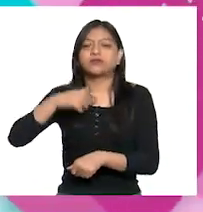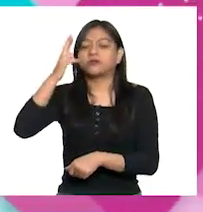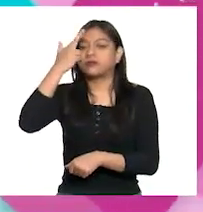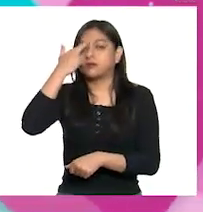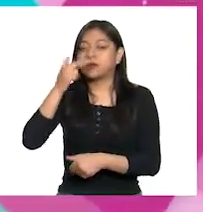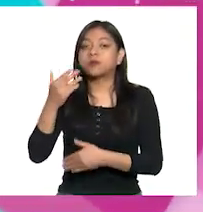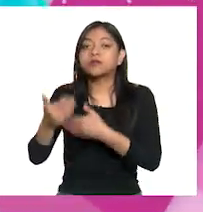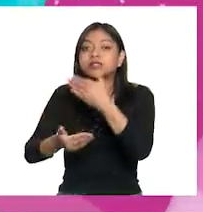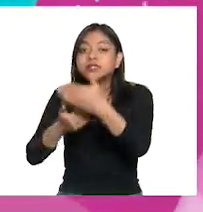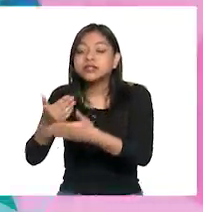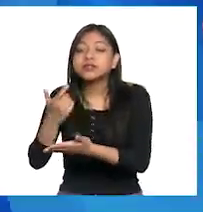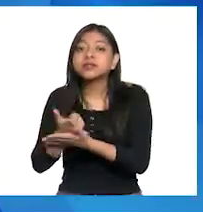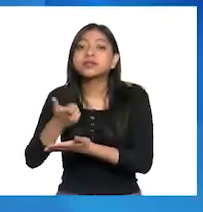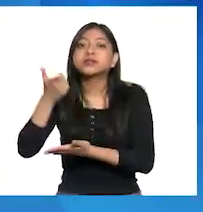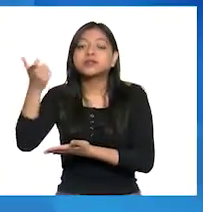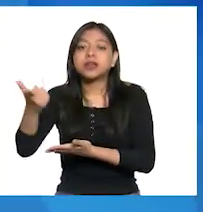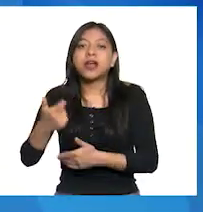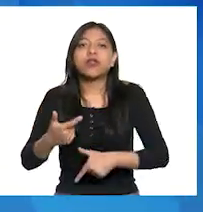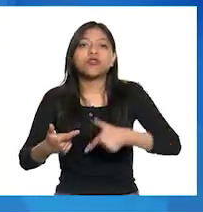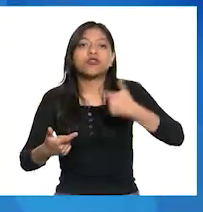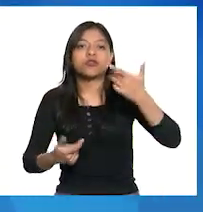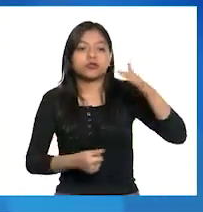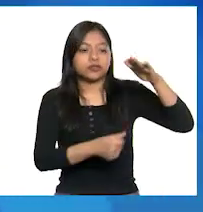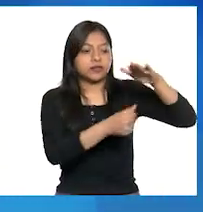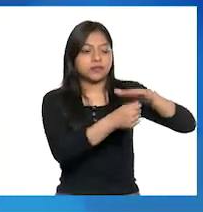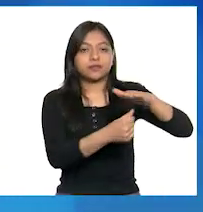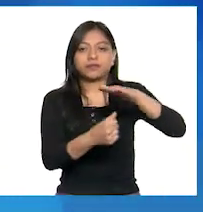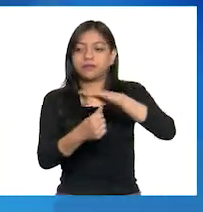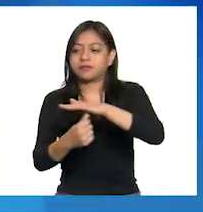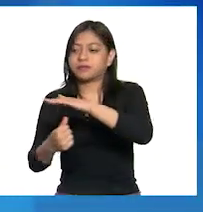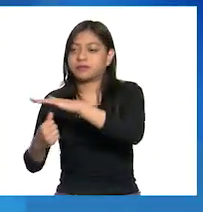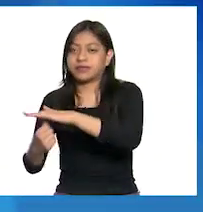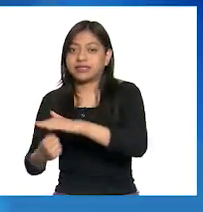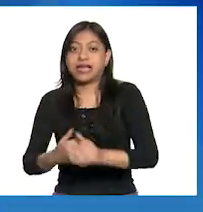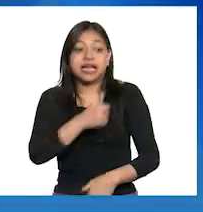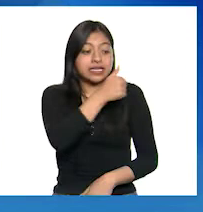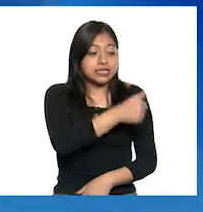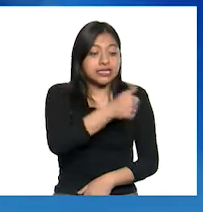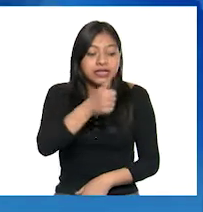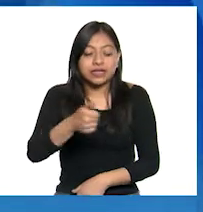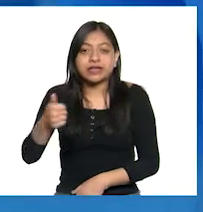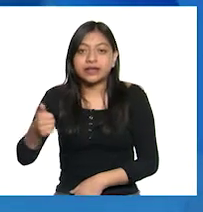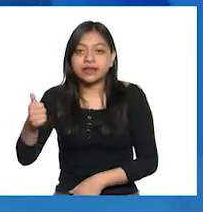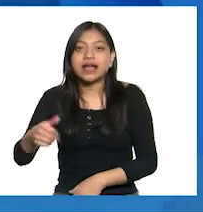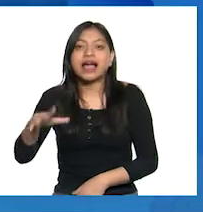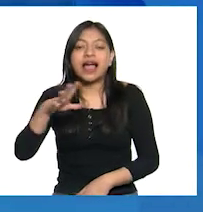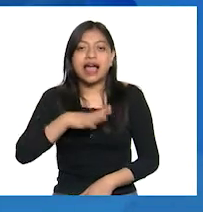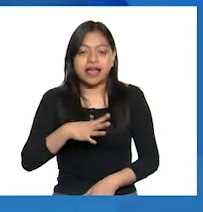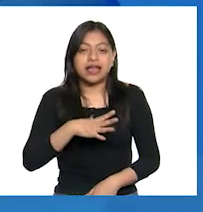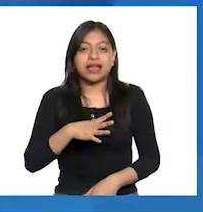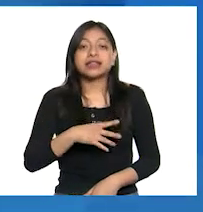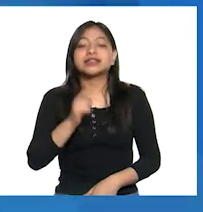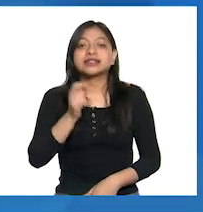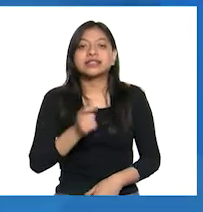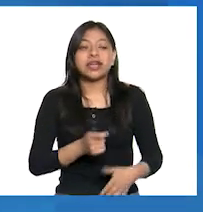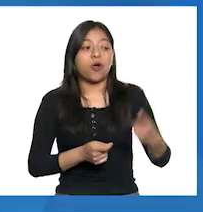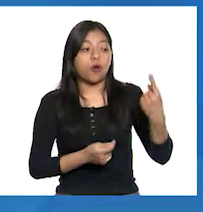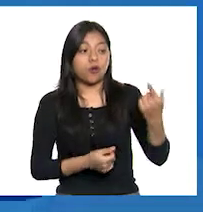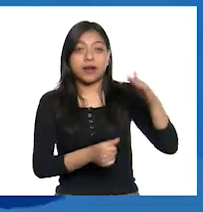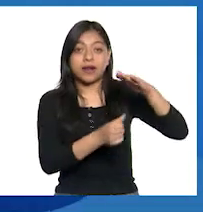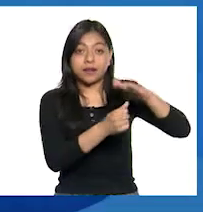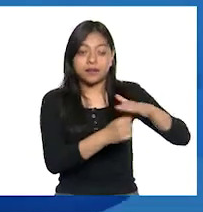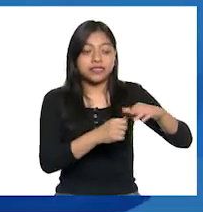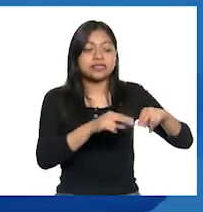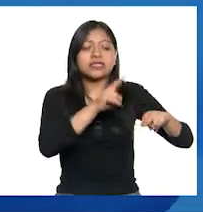eran 12 mesas. Y en cada mesa había 10 sillas. Exactamente,